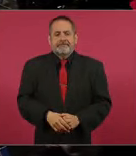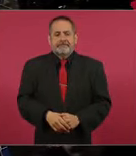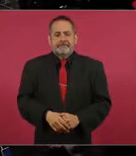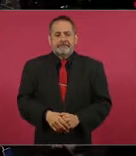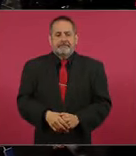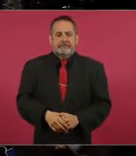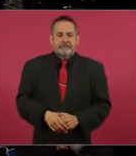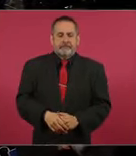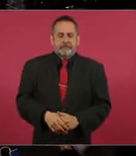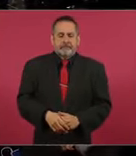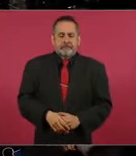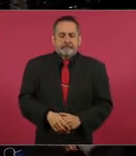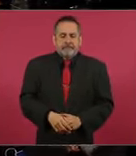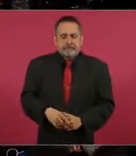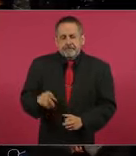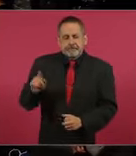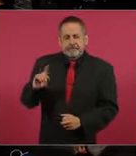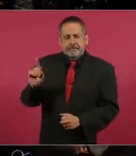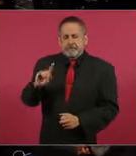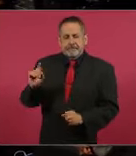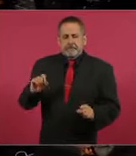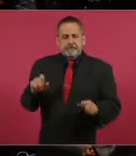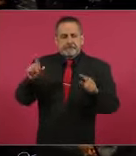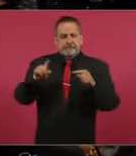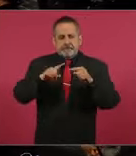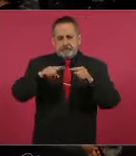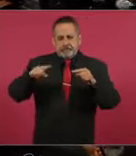No, pero este es